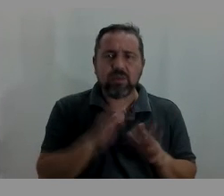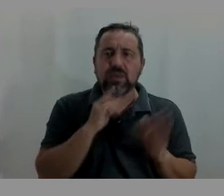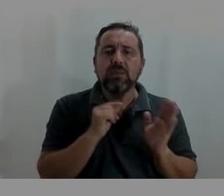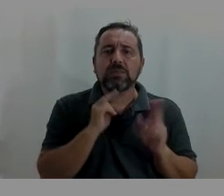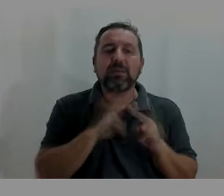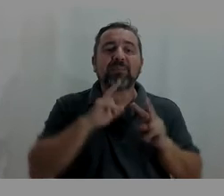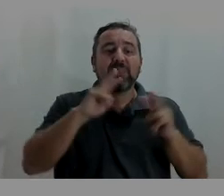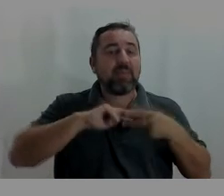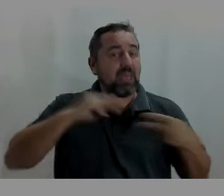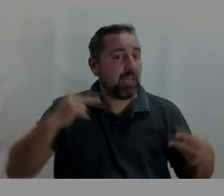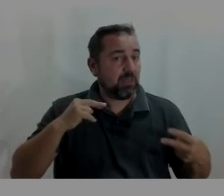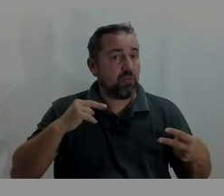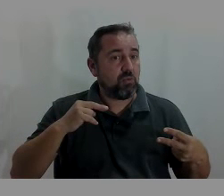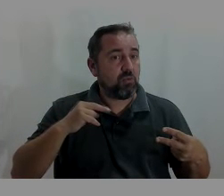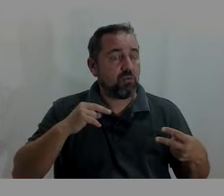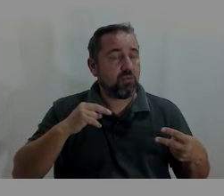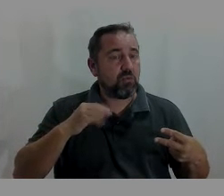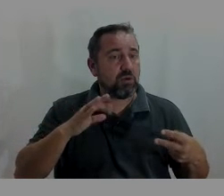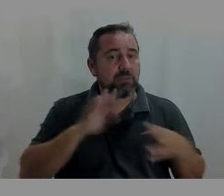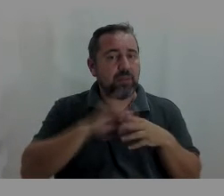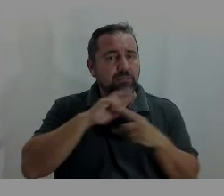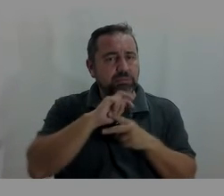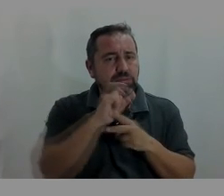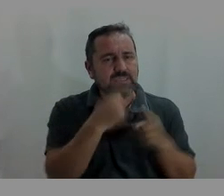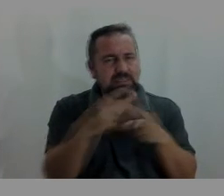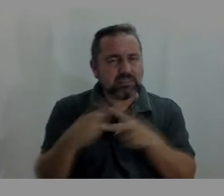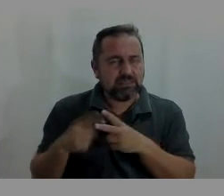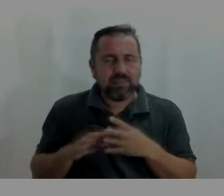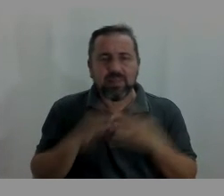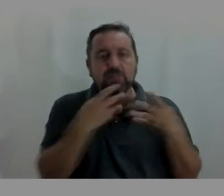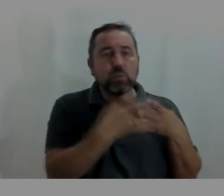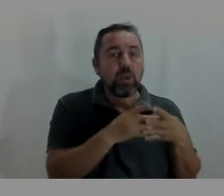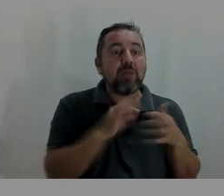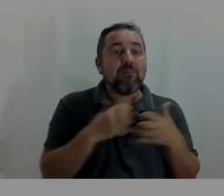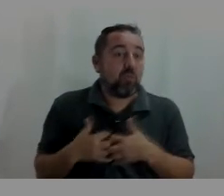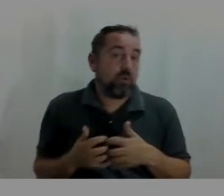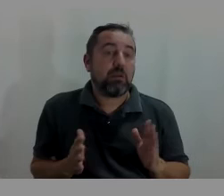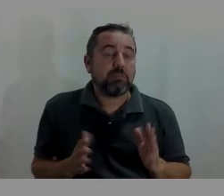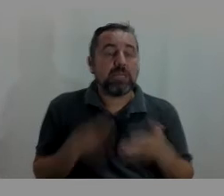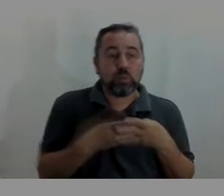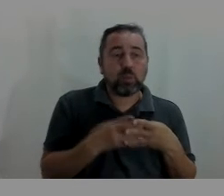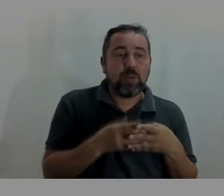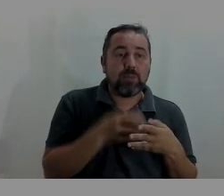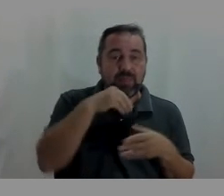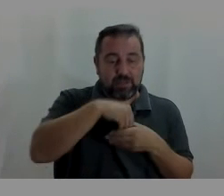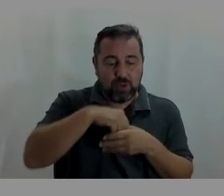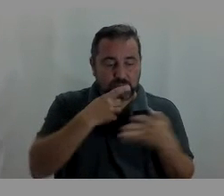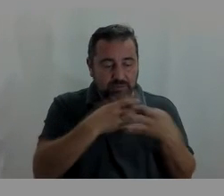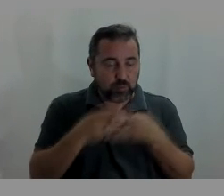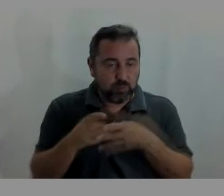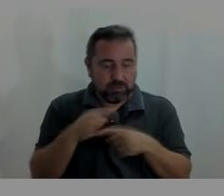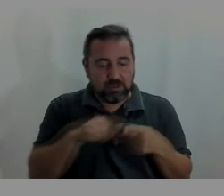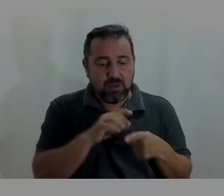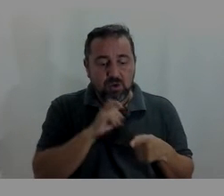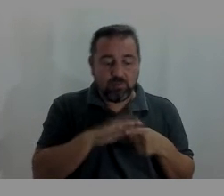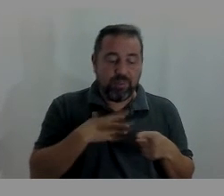vista genético existe una heterogeneidad tanto estructural como funcional. Estructural porque hay muchas estructuras cuya